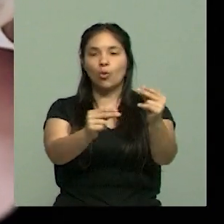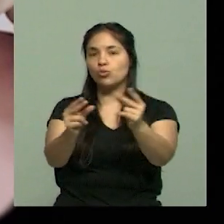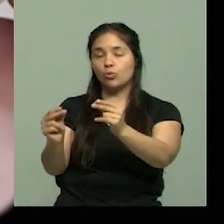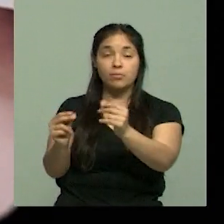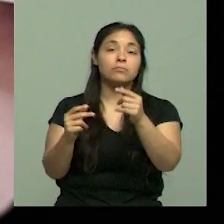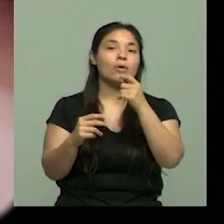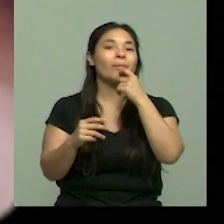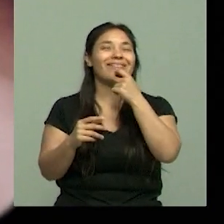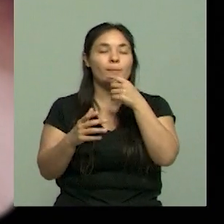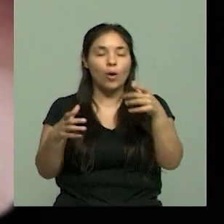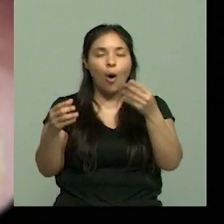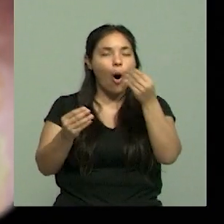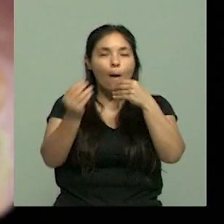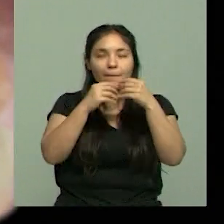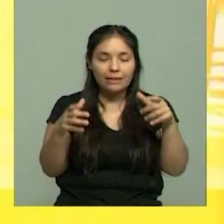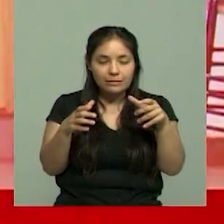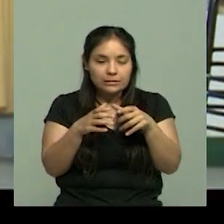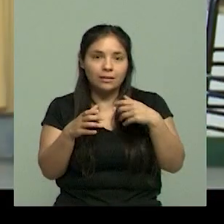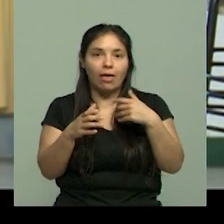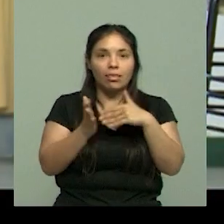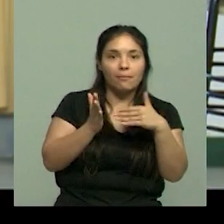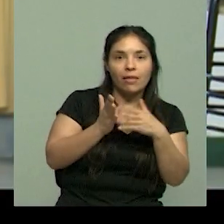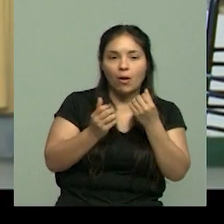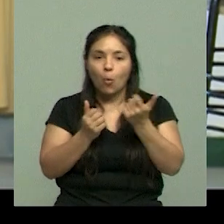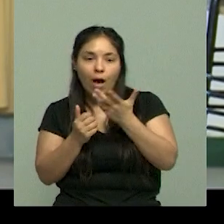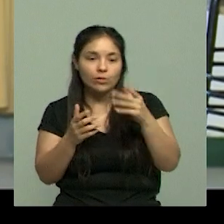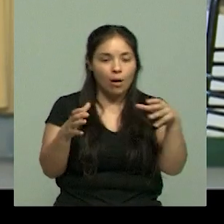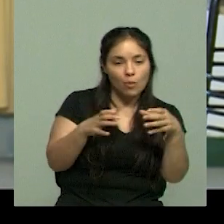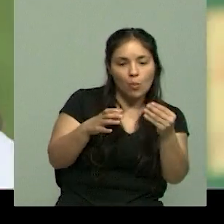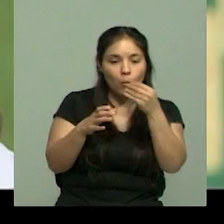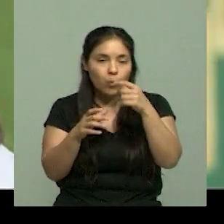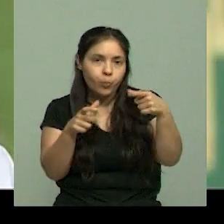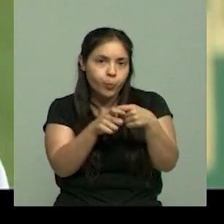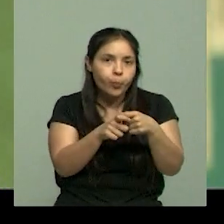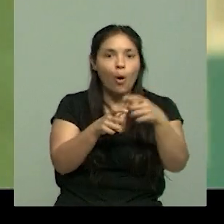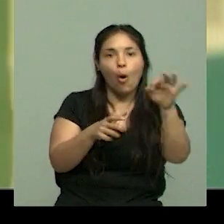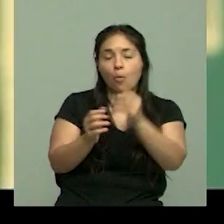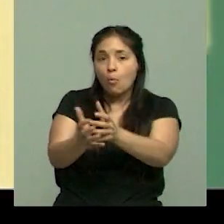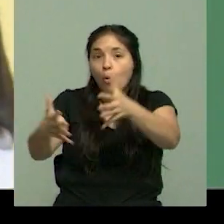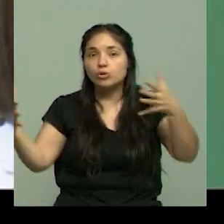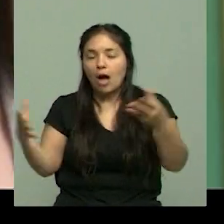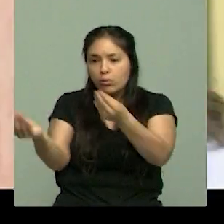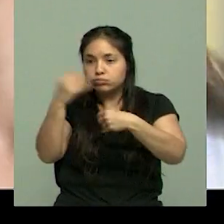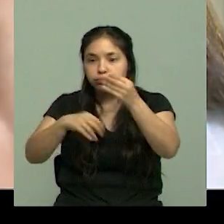las cantidades, cuando hay una preocupación excesiva por la cantidad de comida, ya sea mucha o